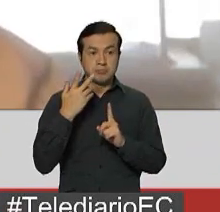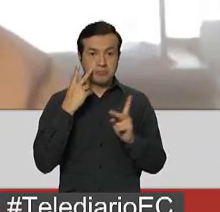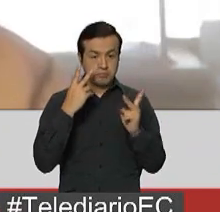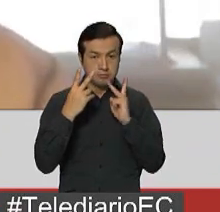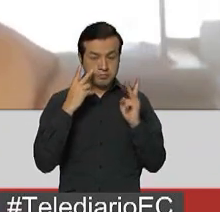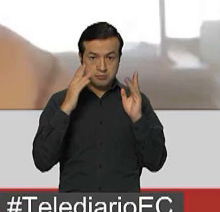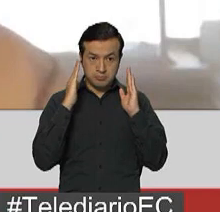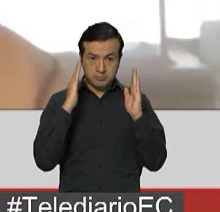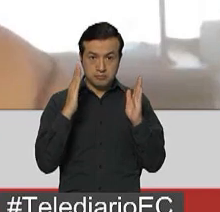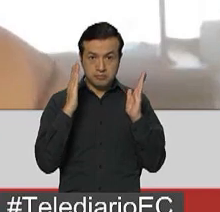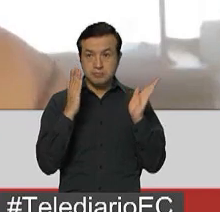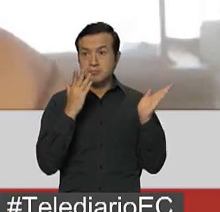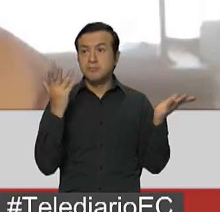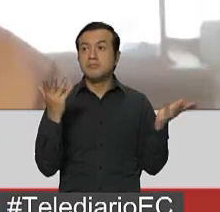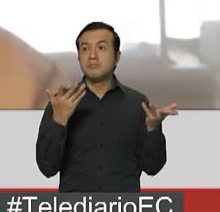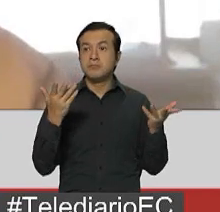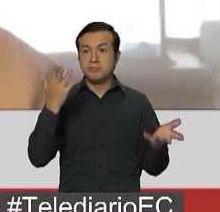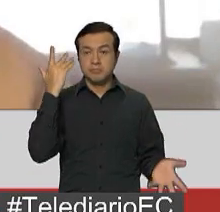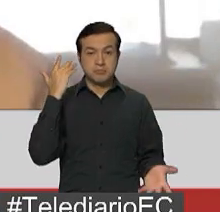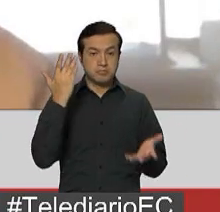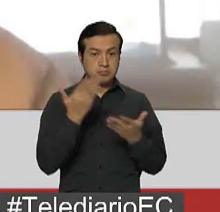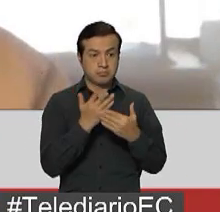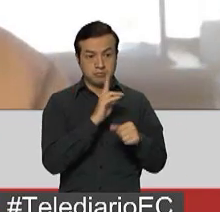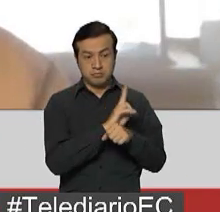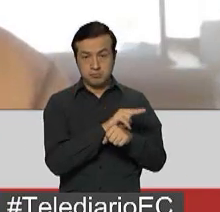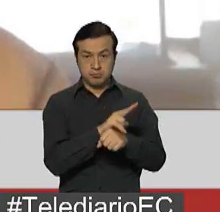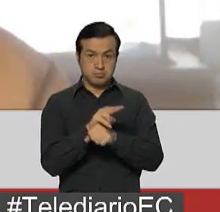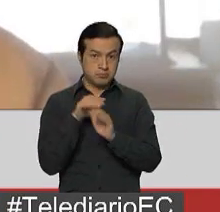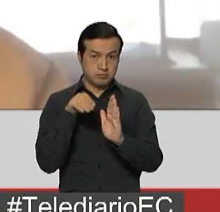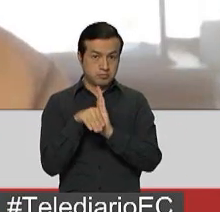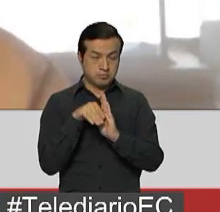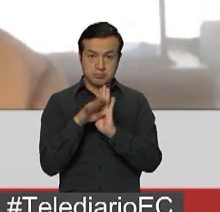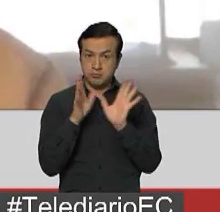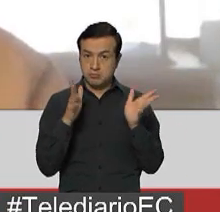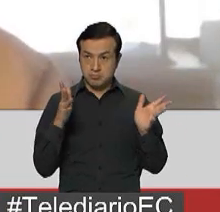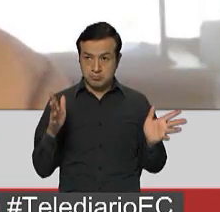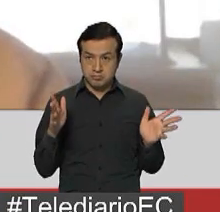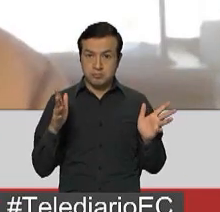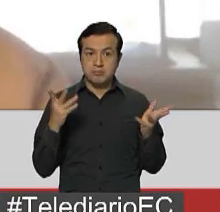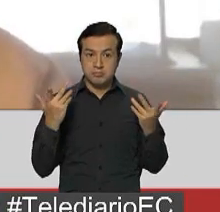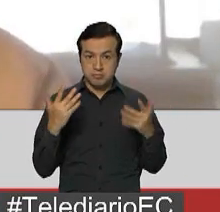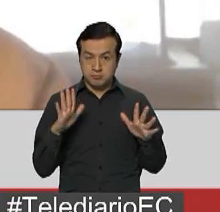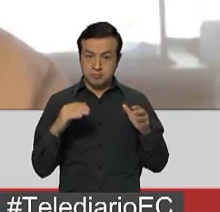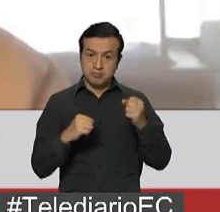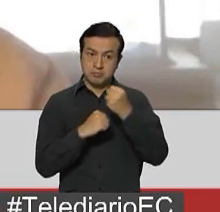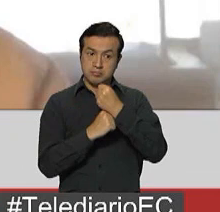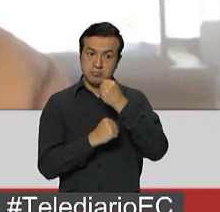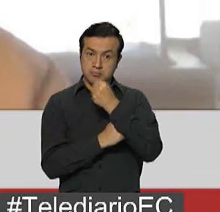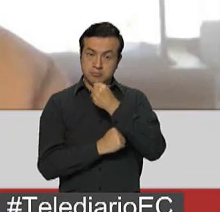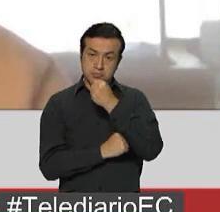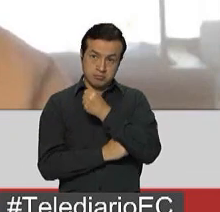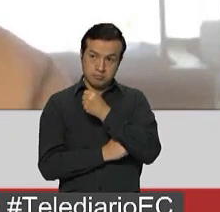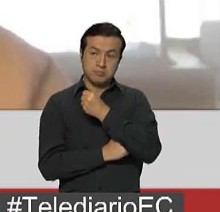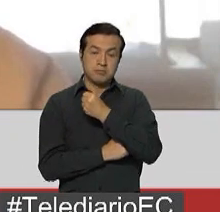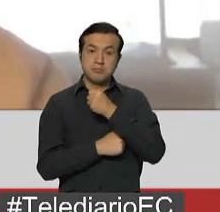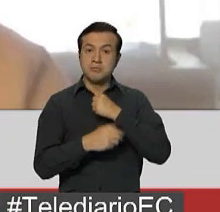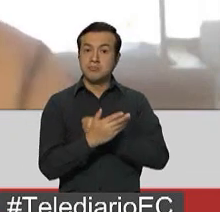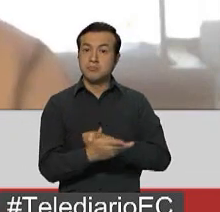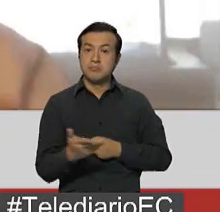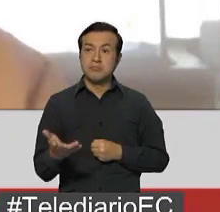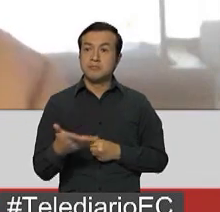que no le haya venido haciendo la superintendencia de bancos en ese pilar hay unas